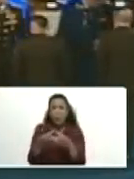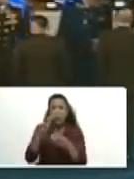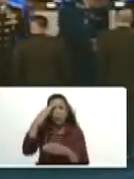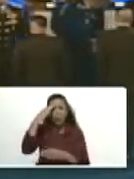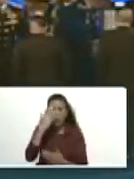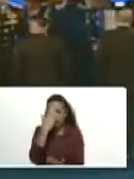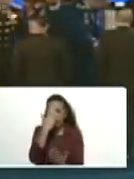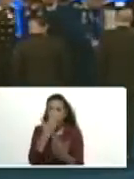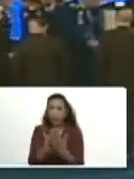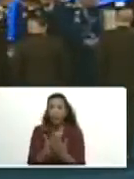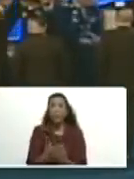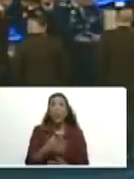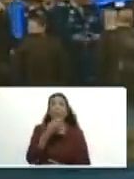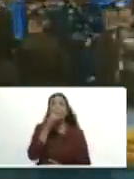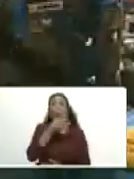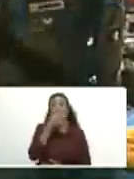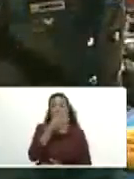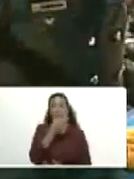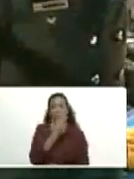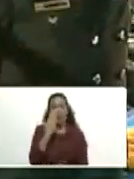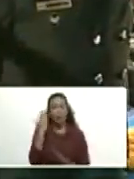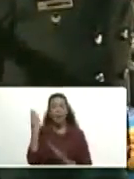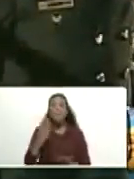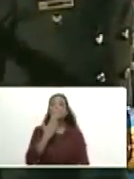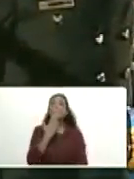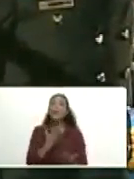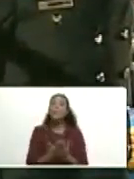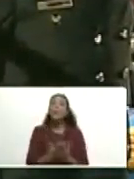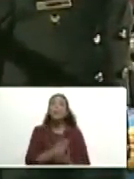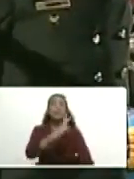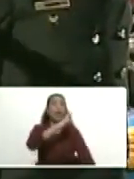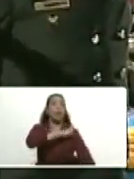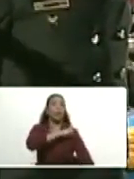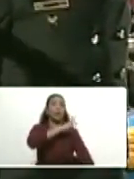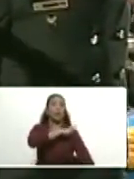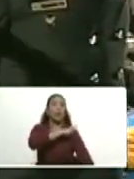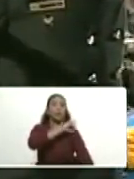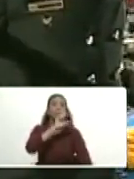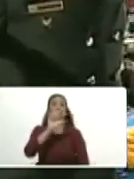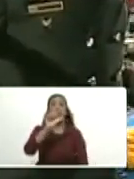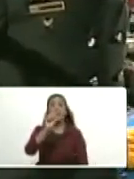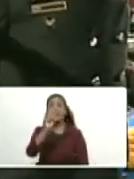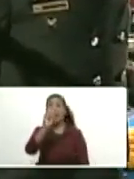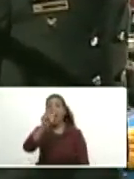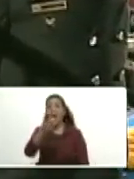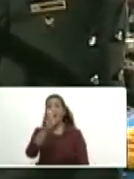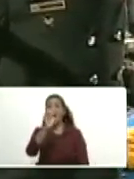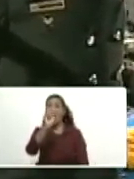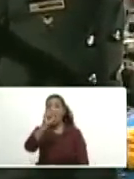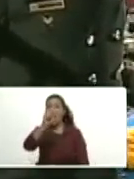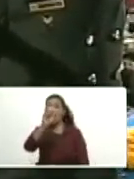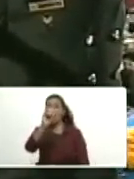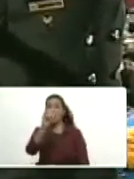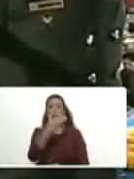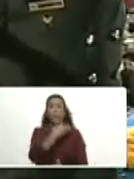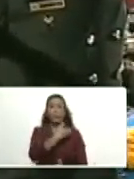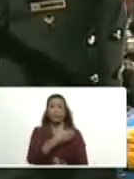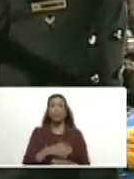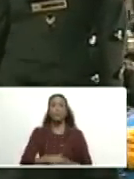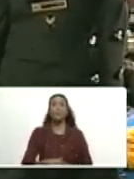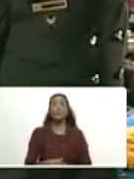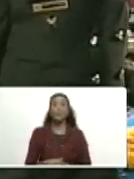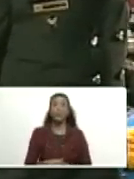frente. Buenas tardes, mi comandante en jefe. Permiso para recibir la jerarquía de sargento supervisor de la Fuerza Armada Nacional Bolivariana.